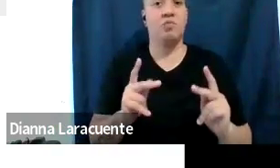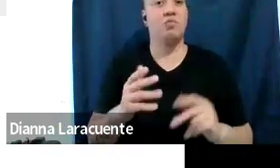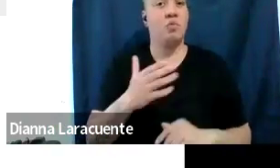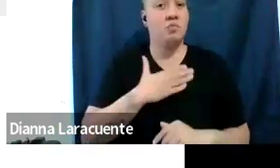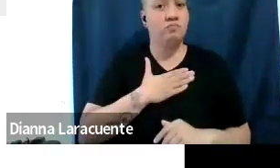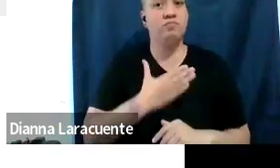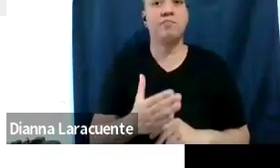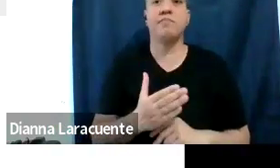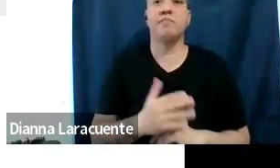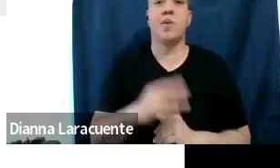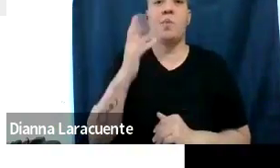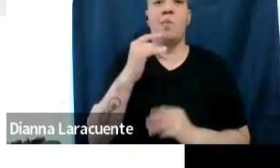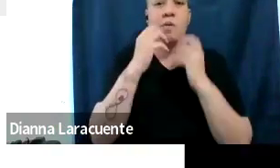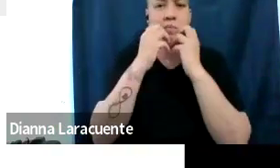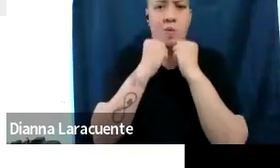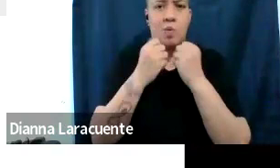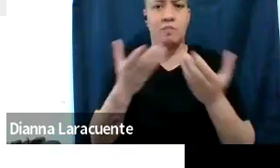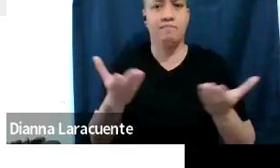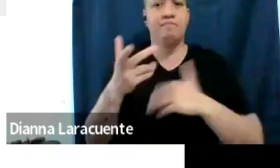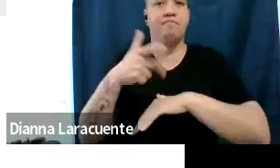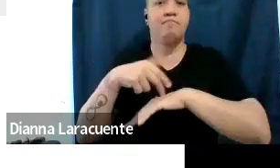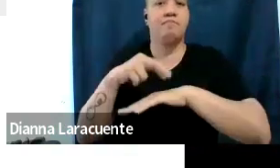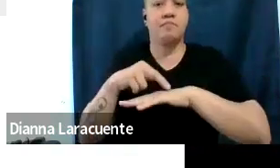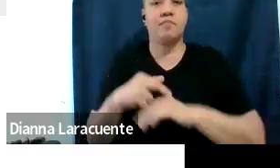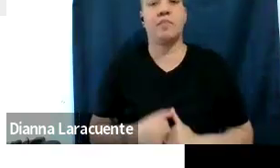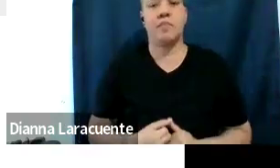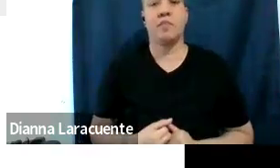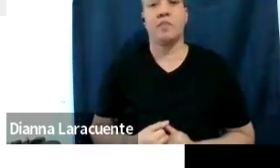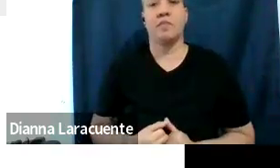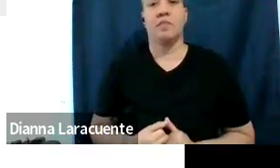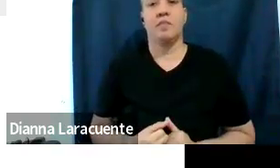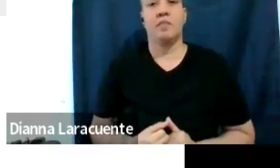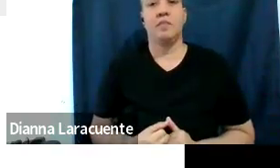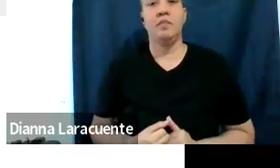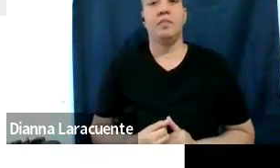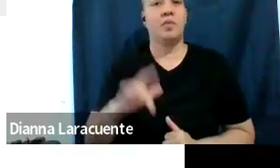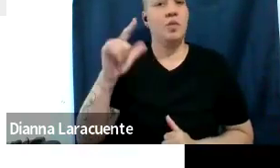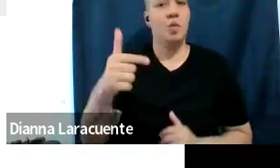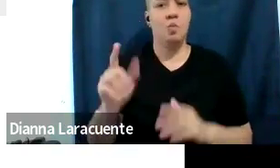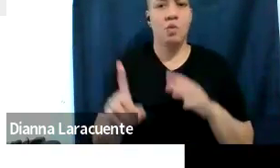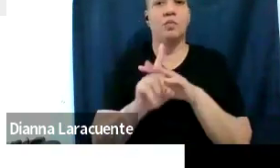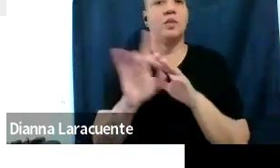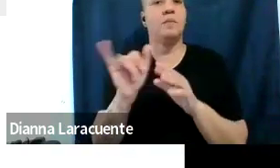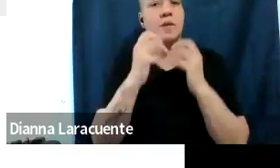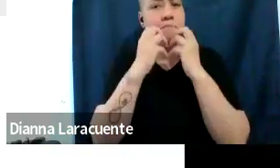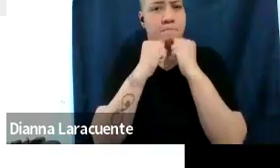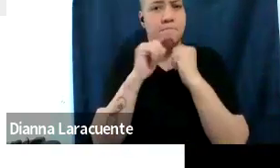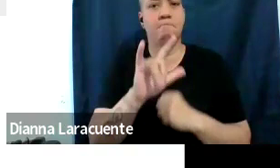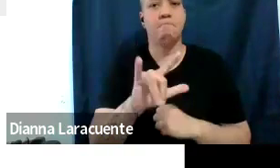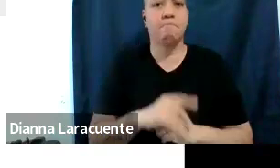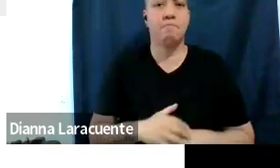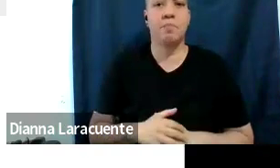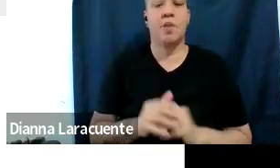todo porque amó este país. Y hubo muchos más que vinieron después que también lo amaron. Y lo